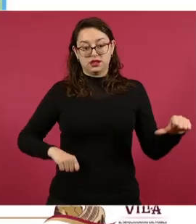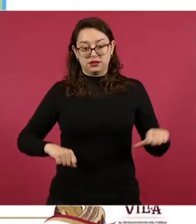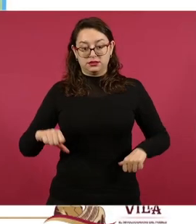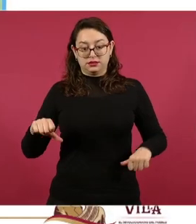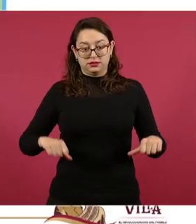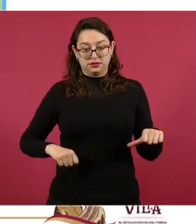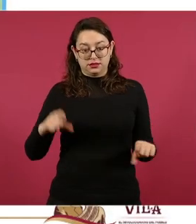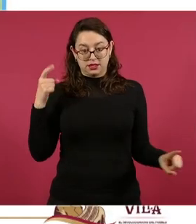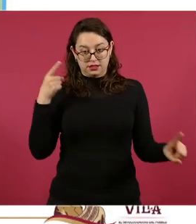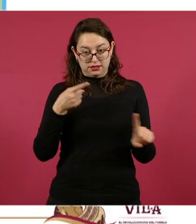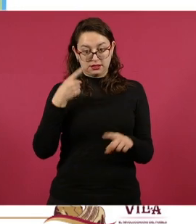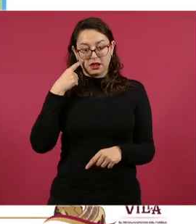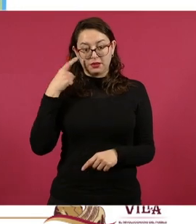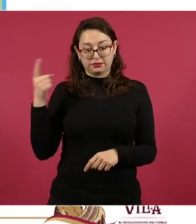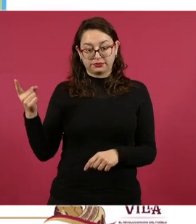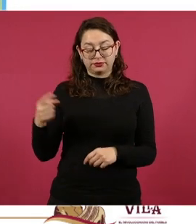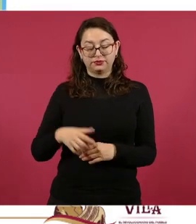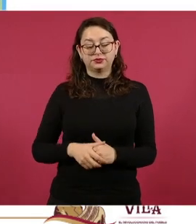continuación. Personal,